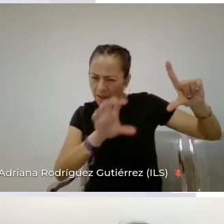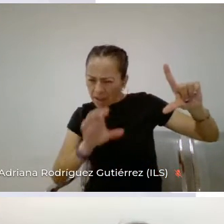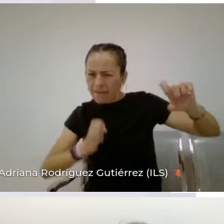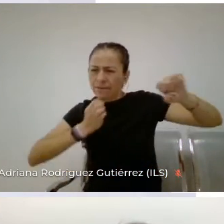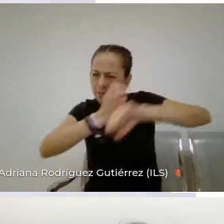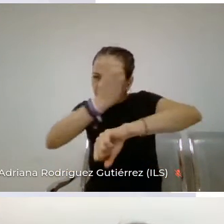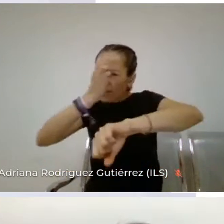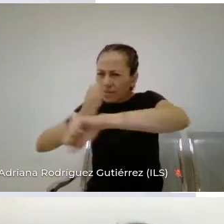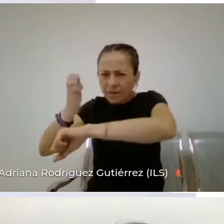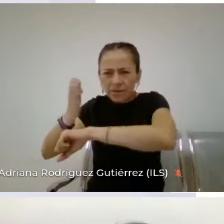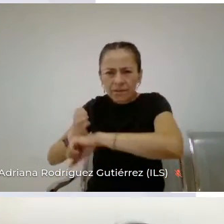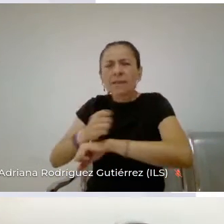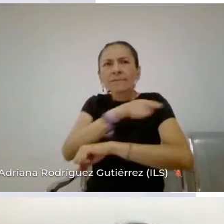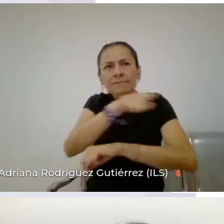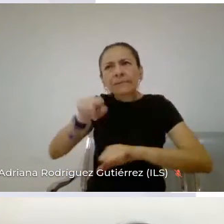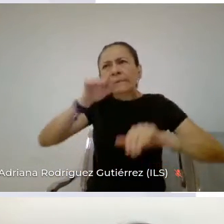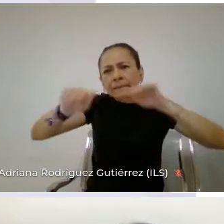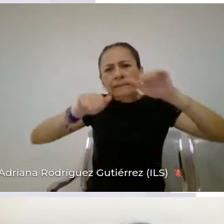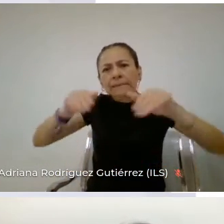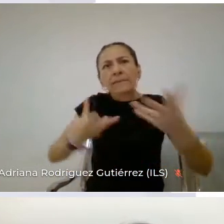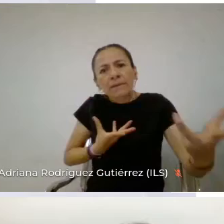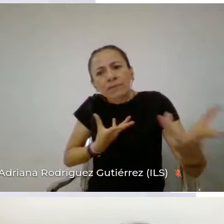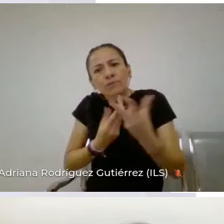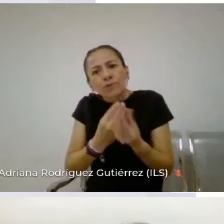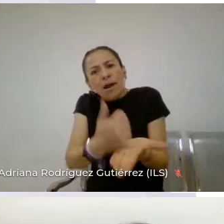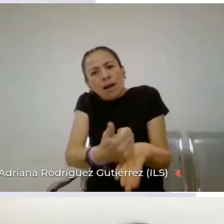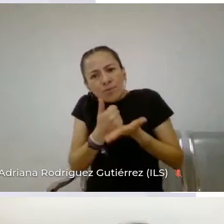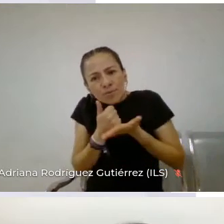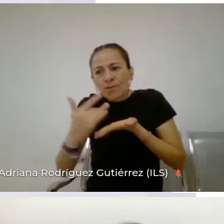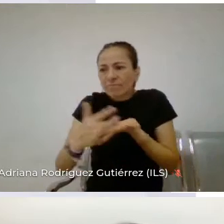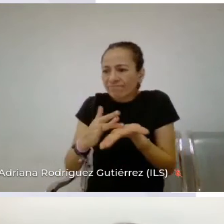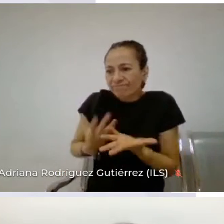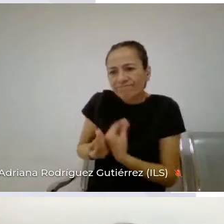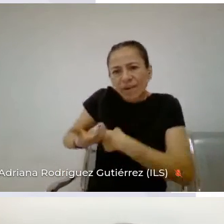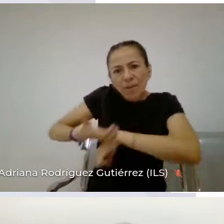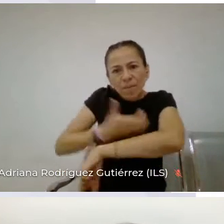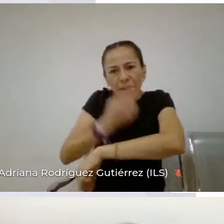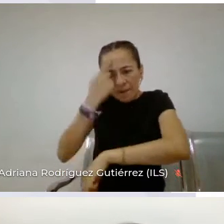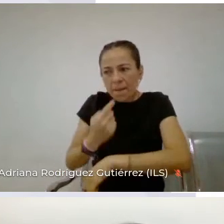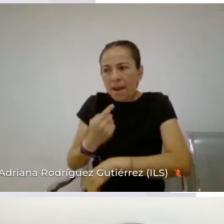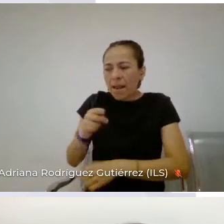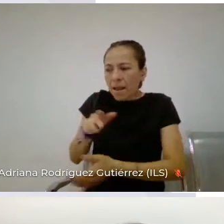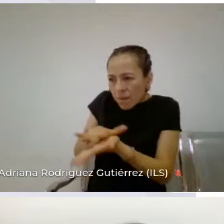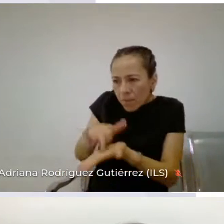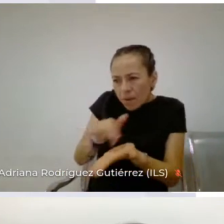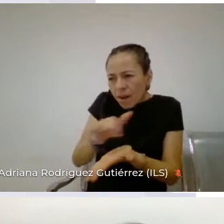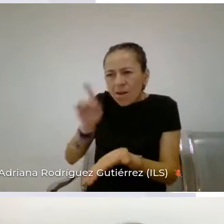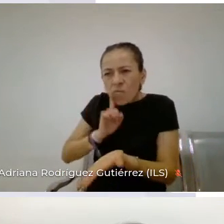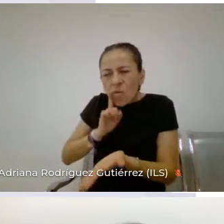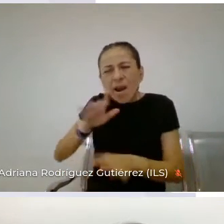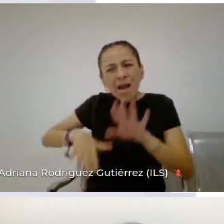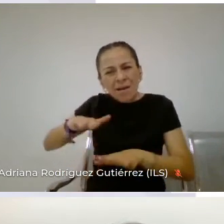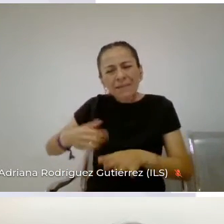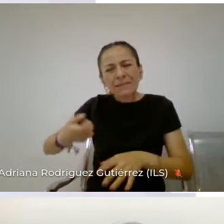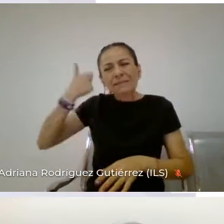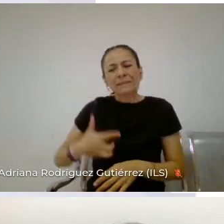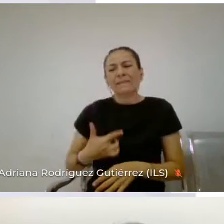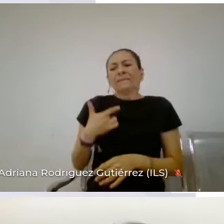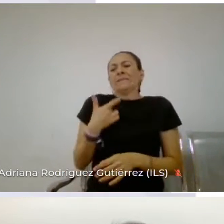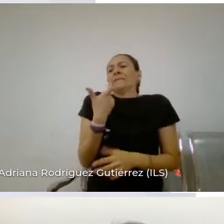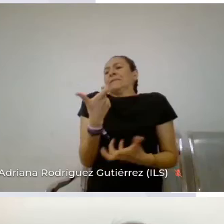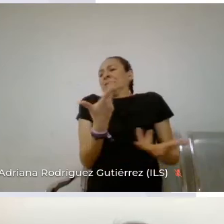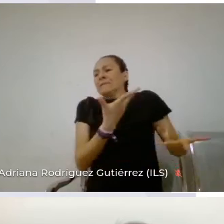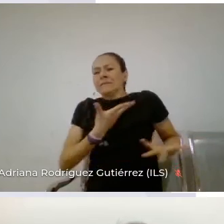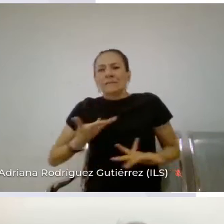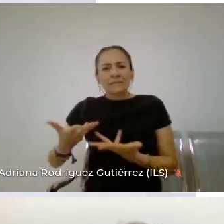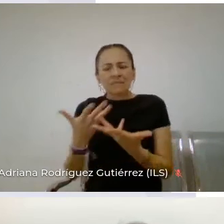nos acompañen a poder invertir y asegurar que estas mujeres salgan de esa violencia económica, tengan sus emprendimientos productivos